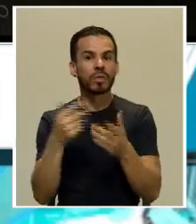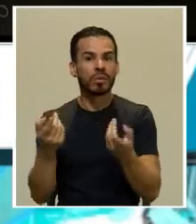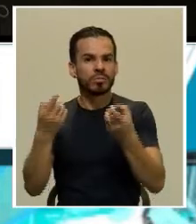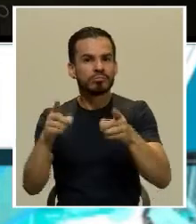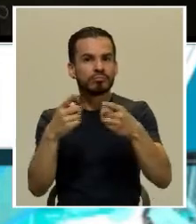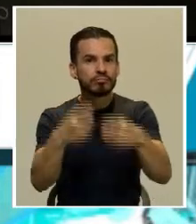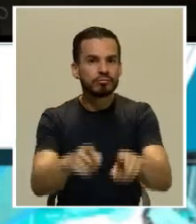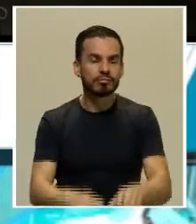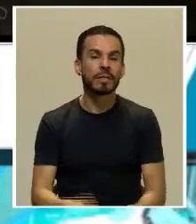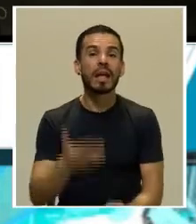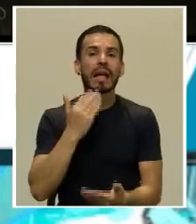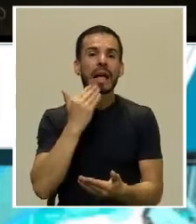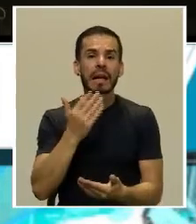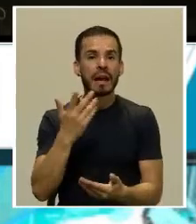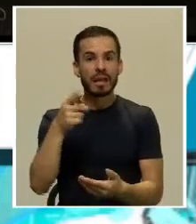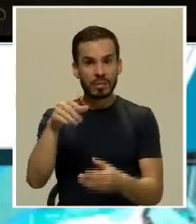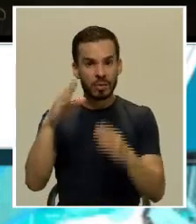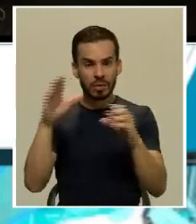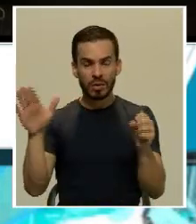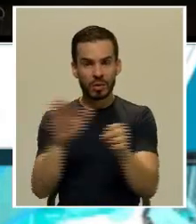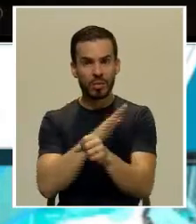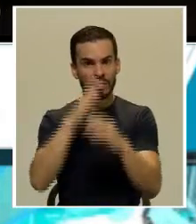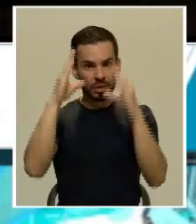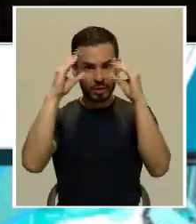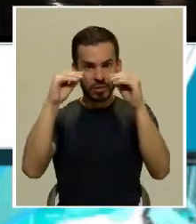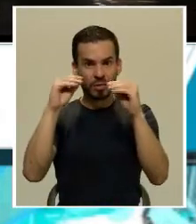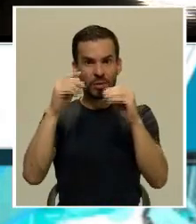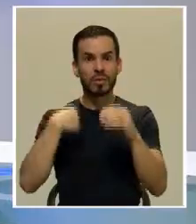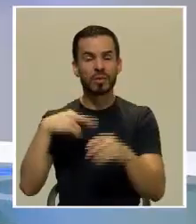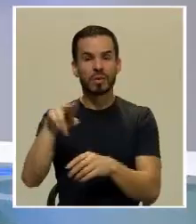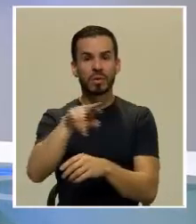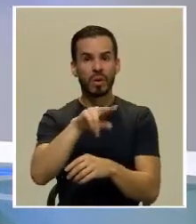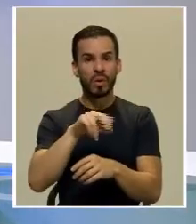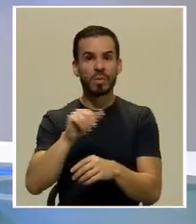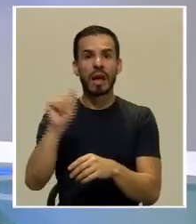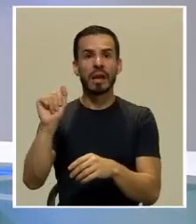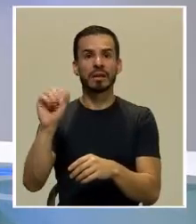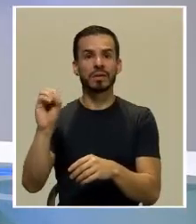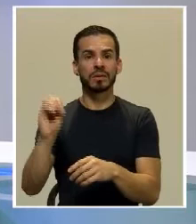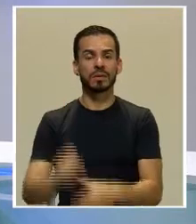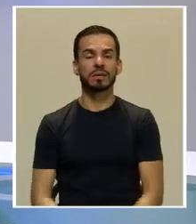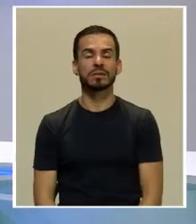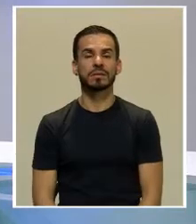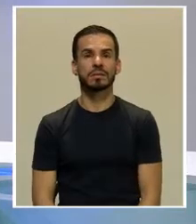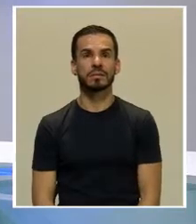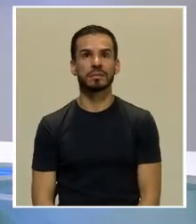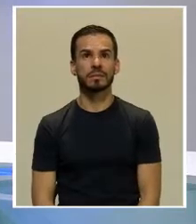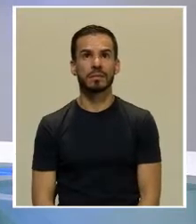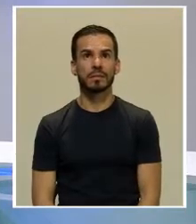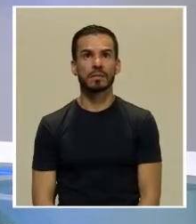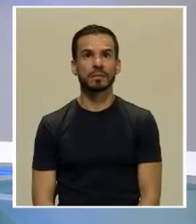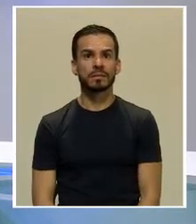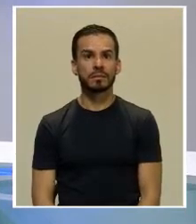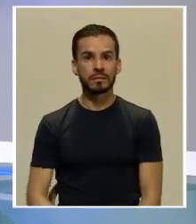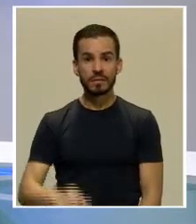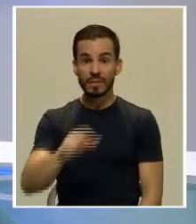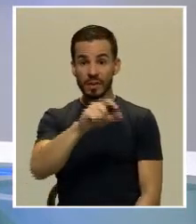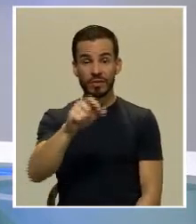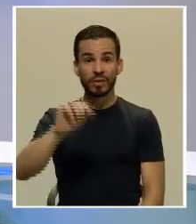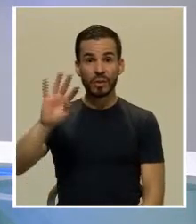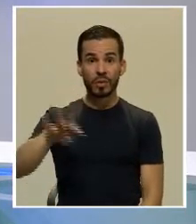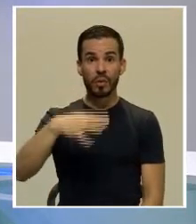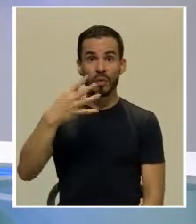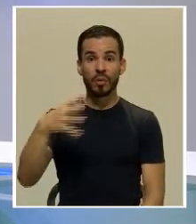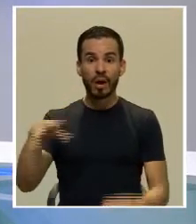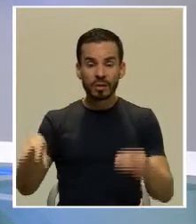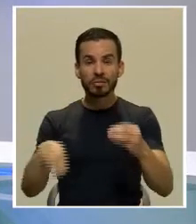está ocurriendo. Muchísimas gracias por este completo informe a nuestro compañero Andrés Ortiz. Río Cuarto se